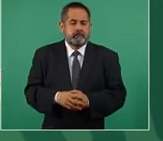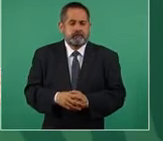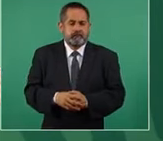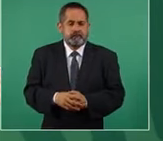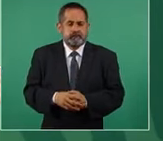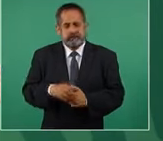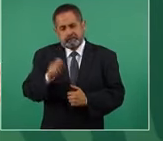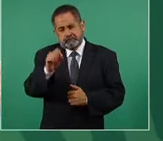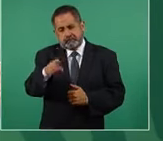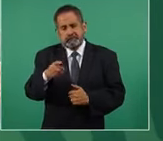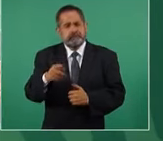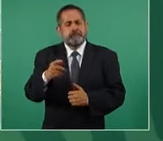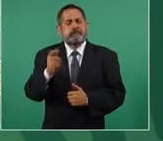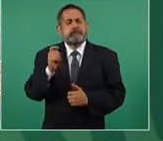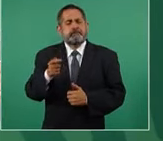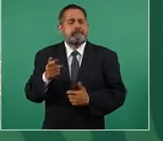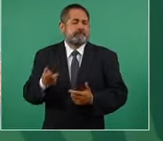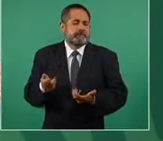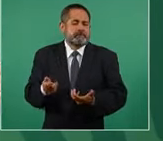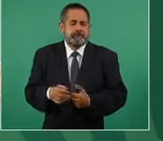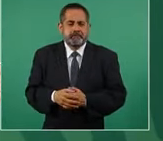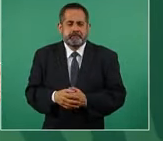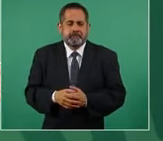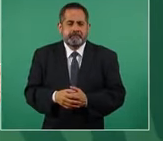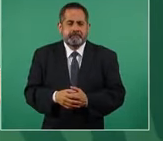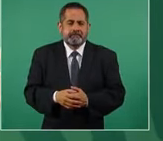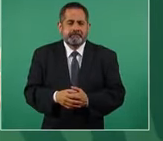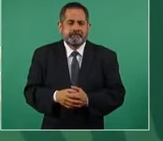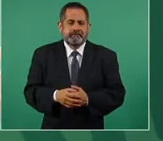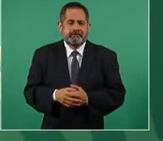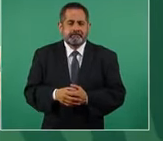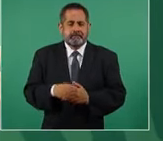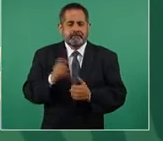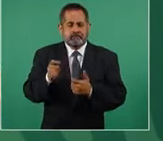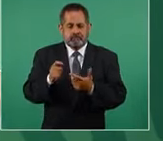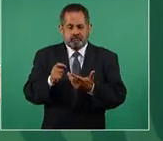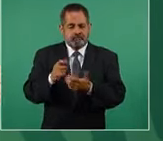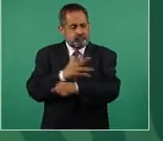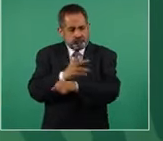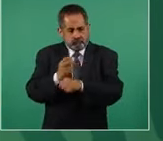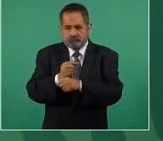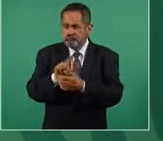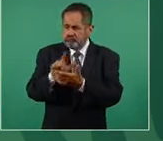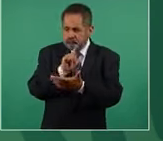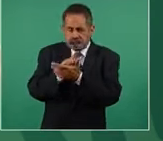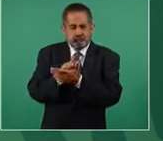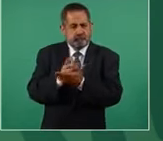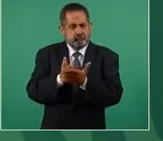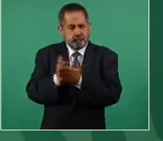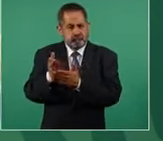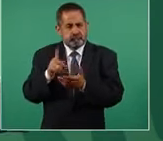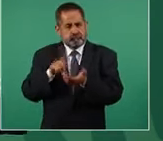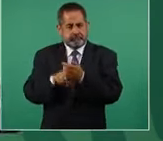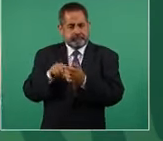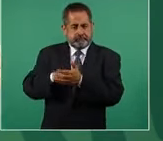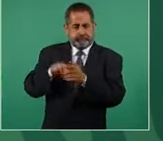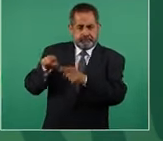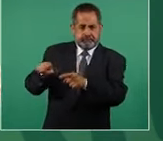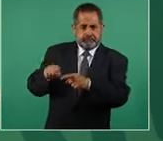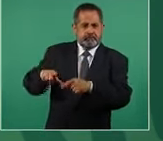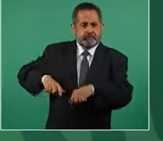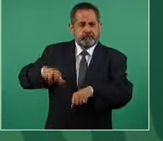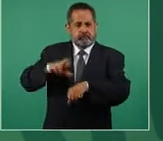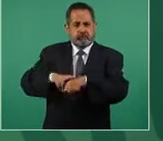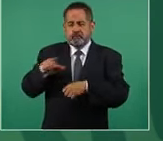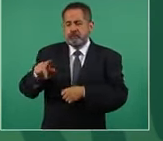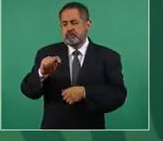pues tiene que ver con la legalidad. El caso del gobernador